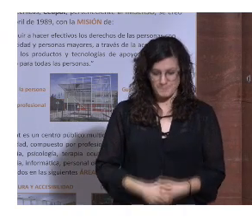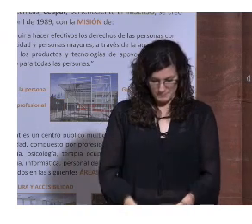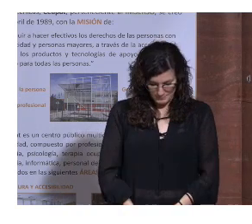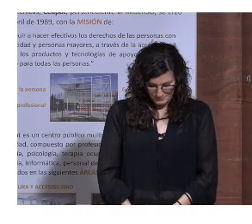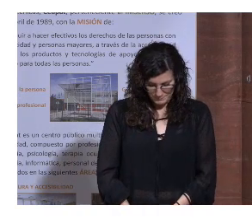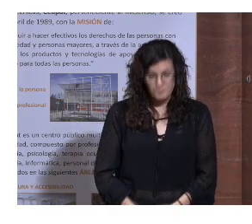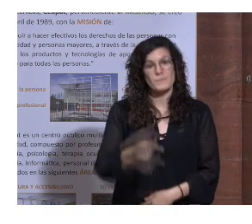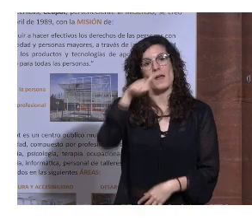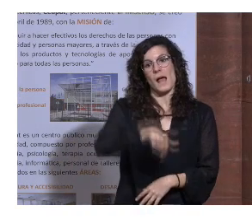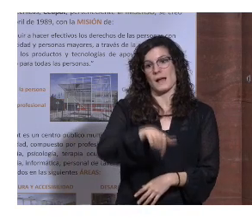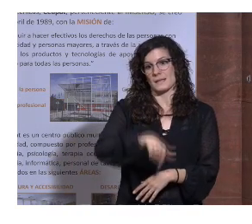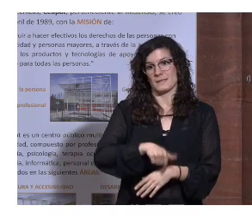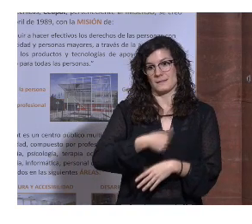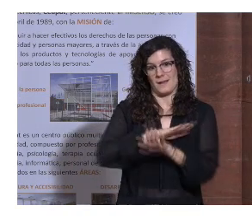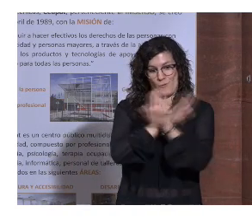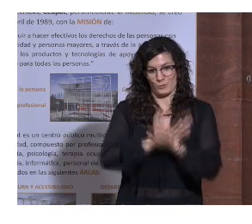Aquí termino.